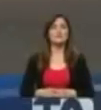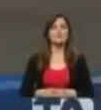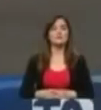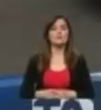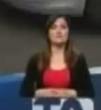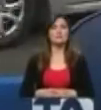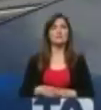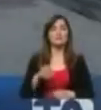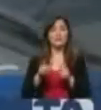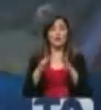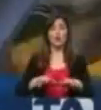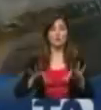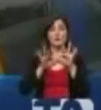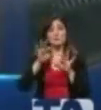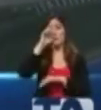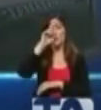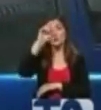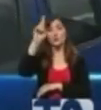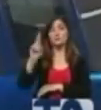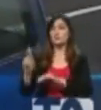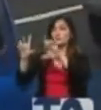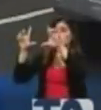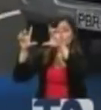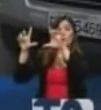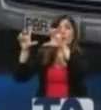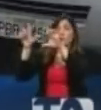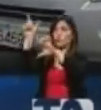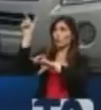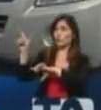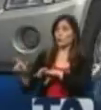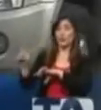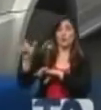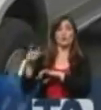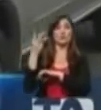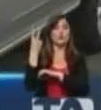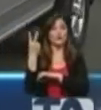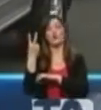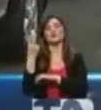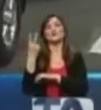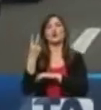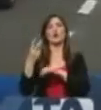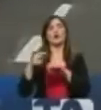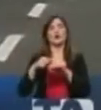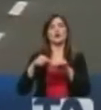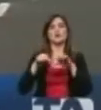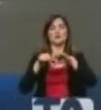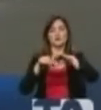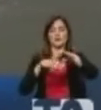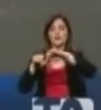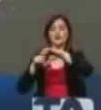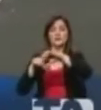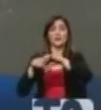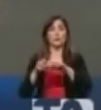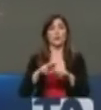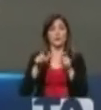la gente debe respetar las señales horizontales. Hay 2 líneas canalizadoras en la intersección, las cuales permiten el